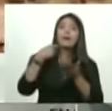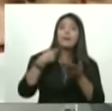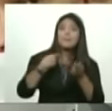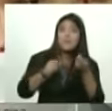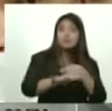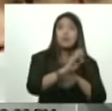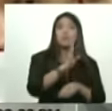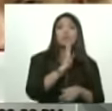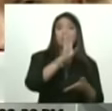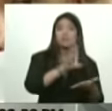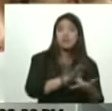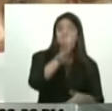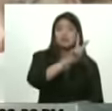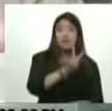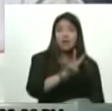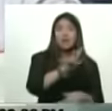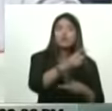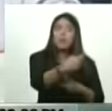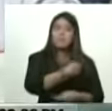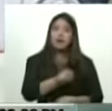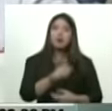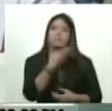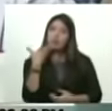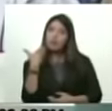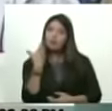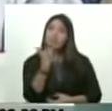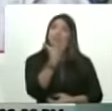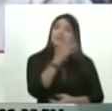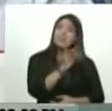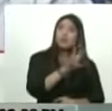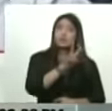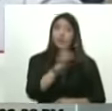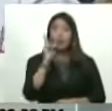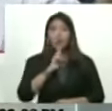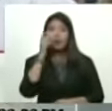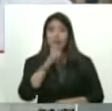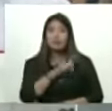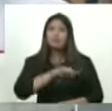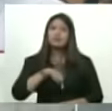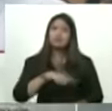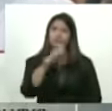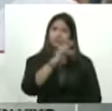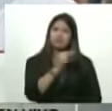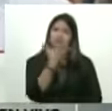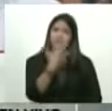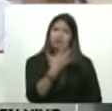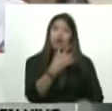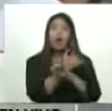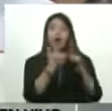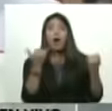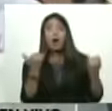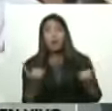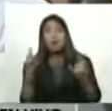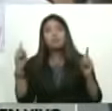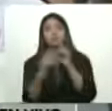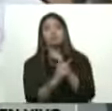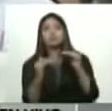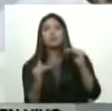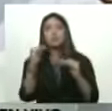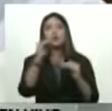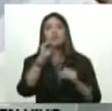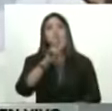tener un cambio que nos va a favorecer. Ya estás pasando de un 52 bolívares, que para nosotros era muy desfavorable, ahorita vas a poner a